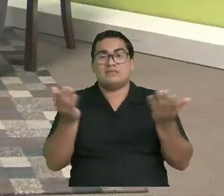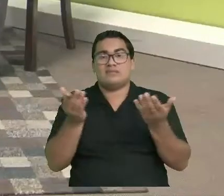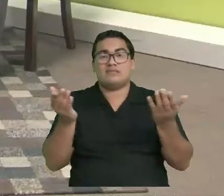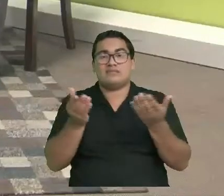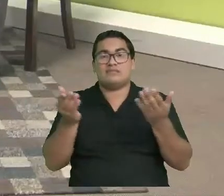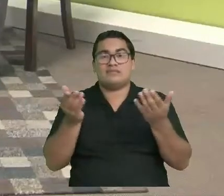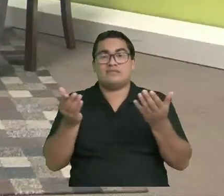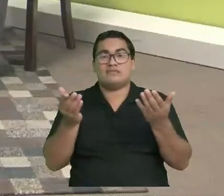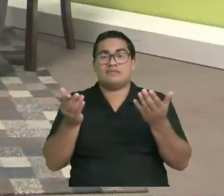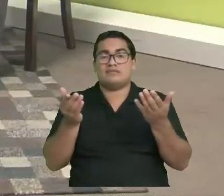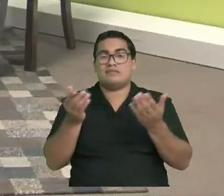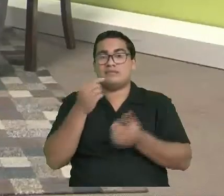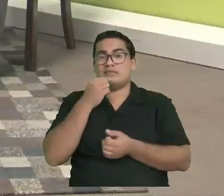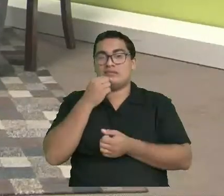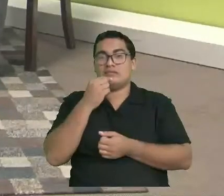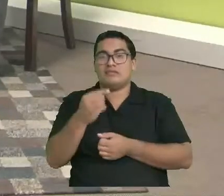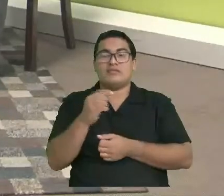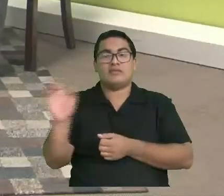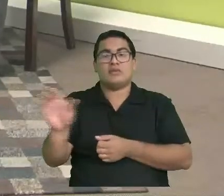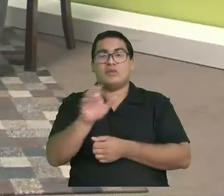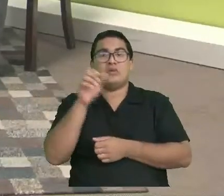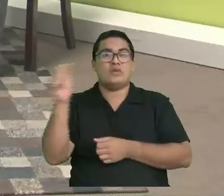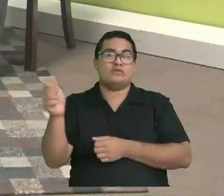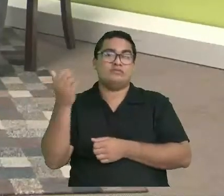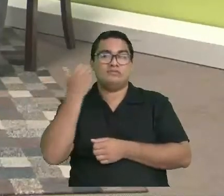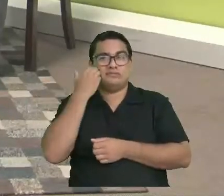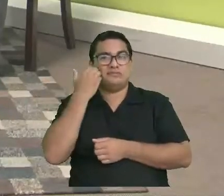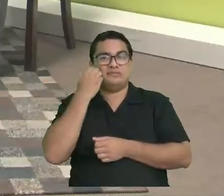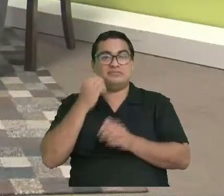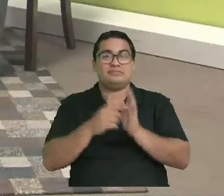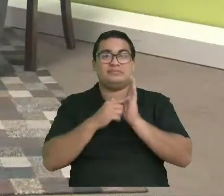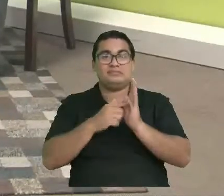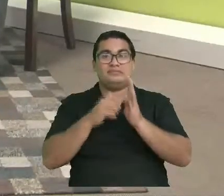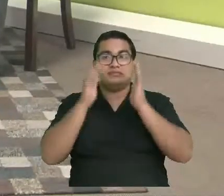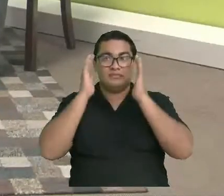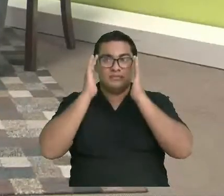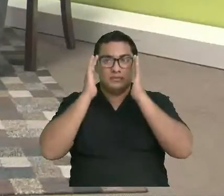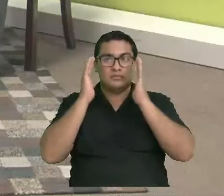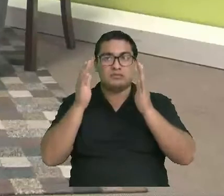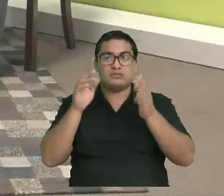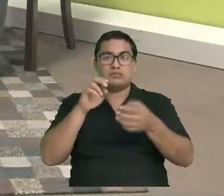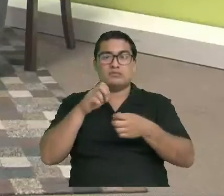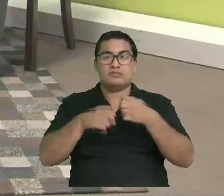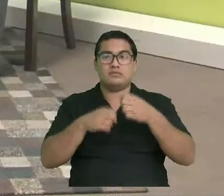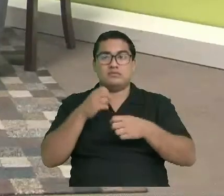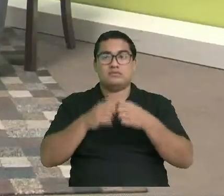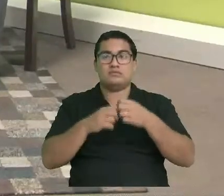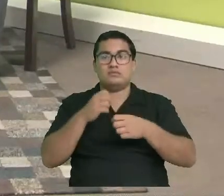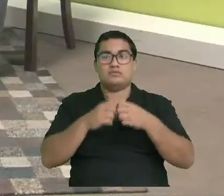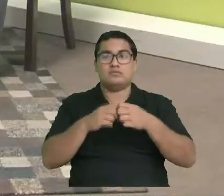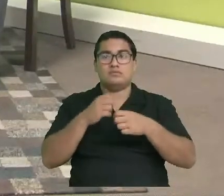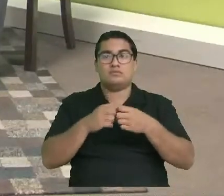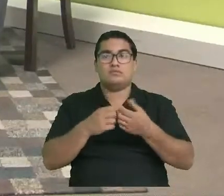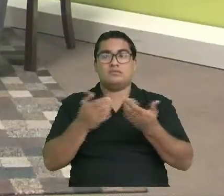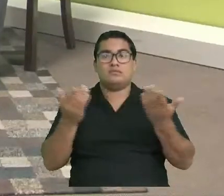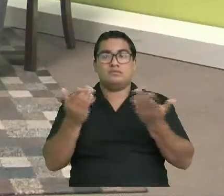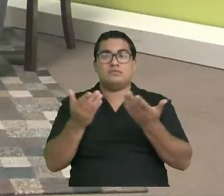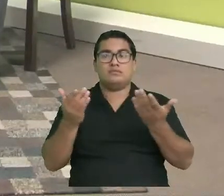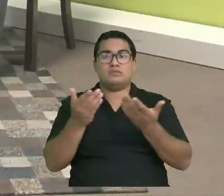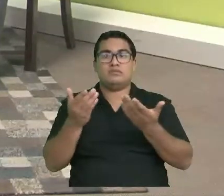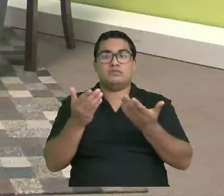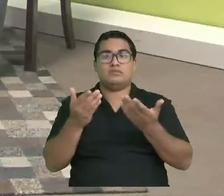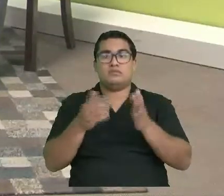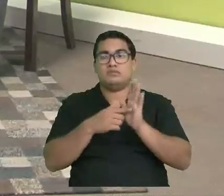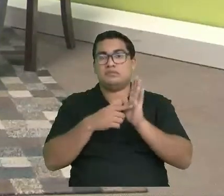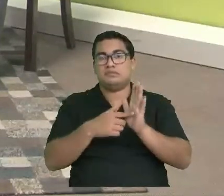que se le conoce comúnmente. También otros daños a nivel de los cuellos de los dientes, que se llaman afracciones, que ya eso es